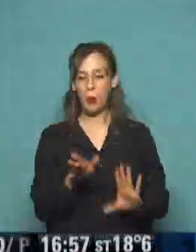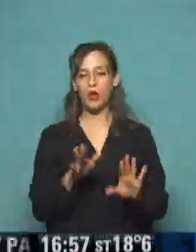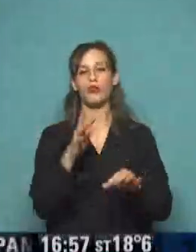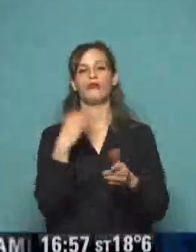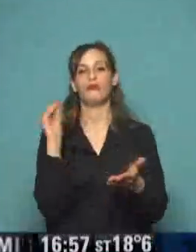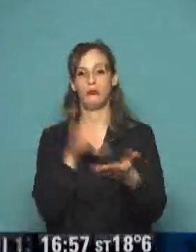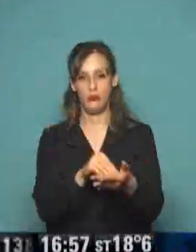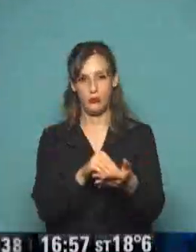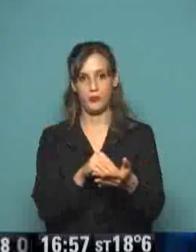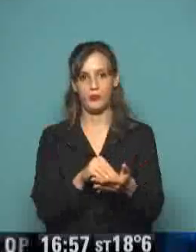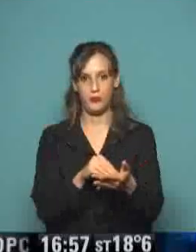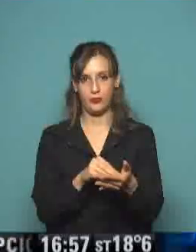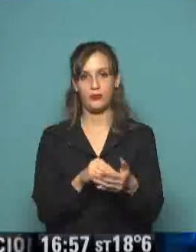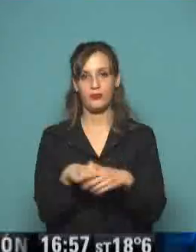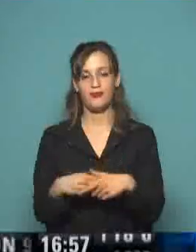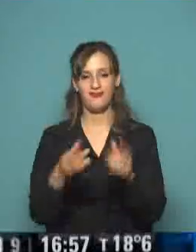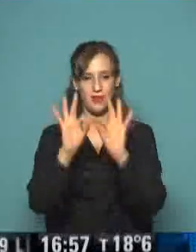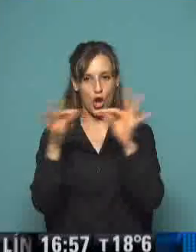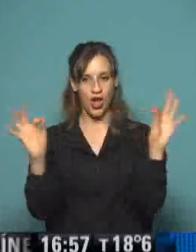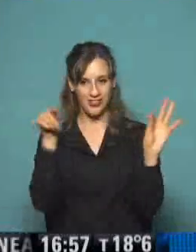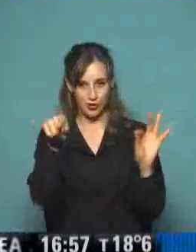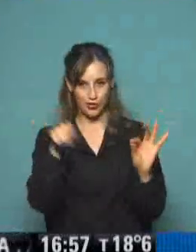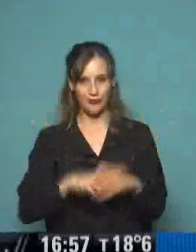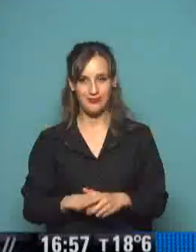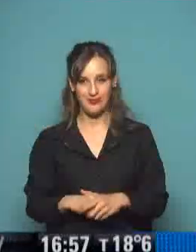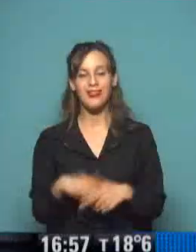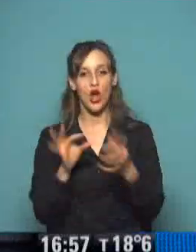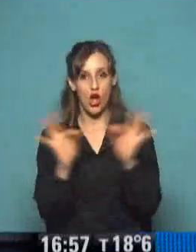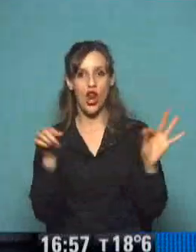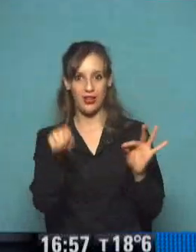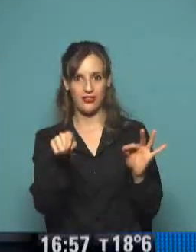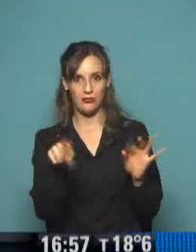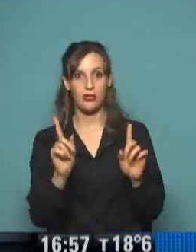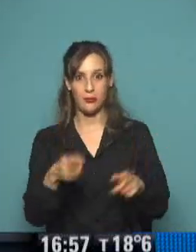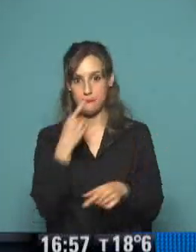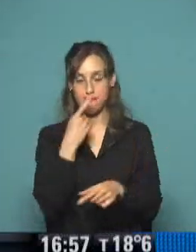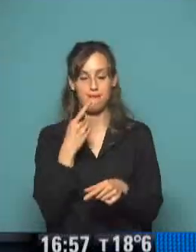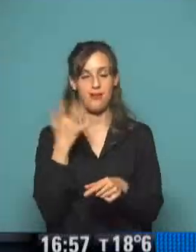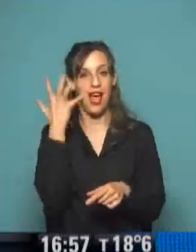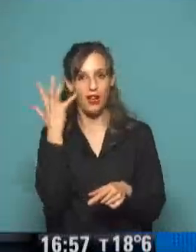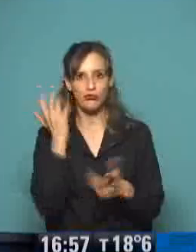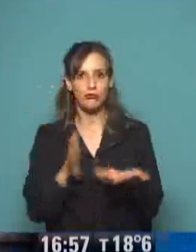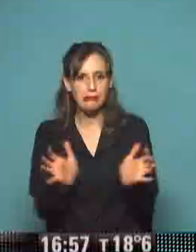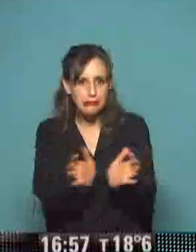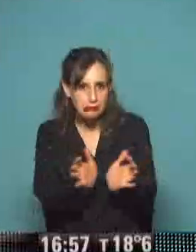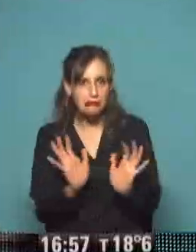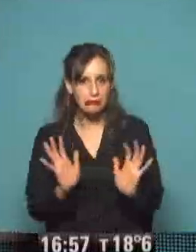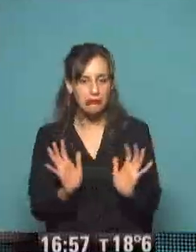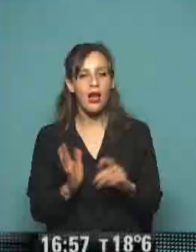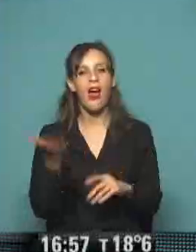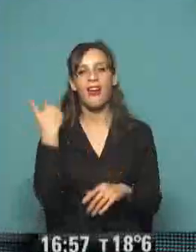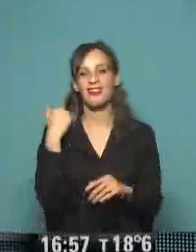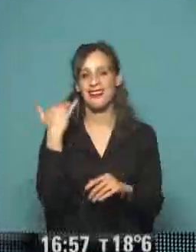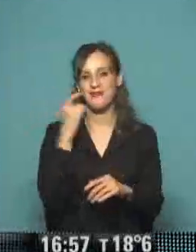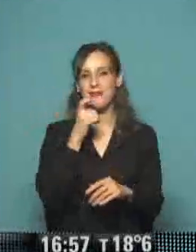sigiloso, muy pequeño y audaz. Es verdad, también dice chiquito y audaz. Chiquito, pequeño, ya las habíamos usado.